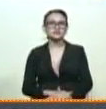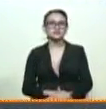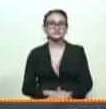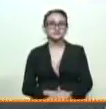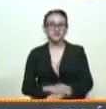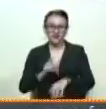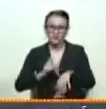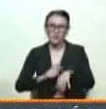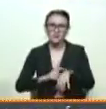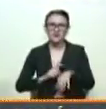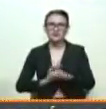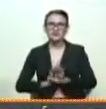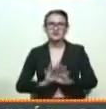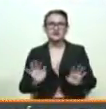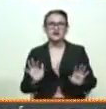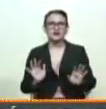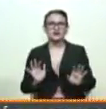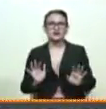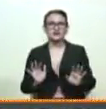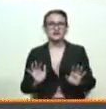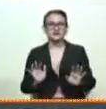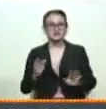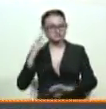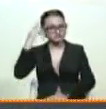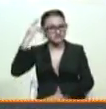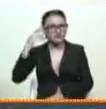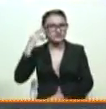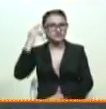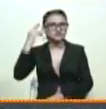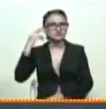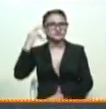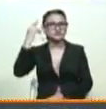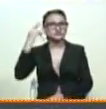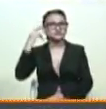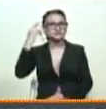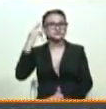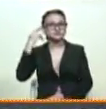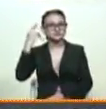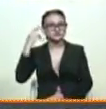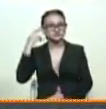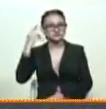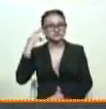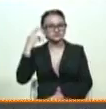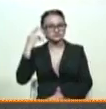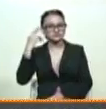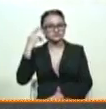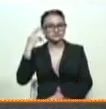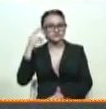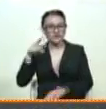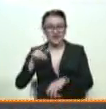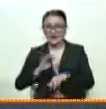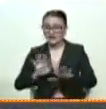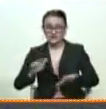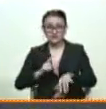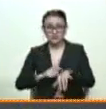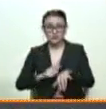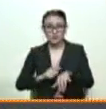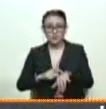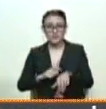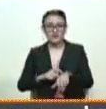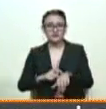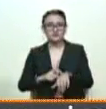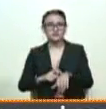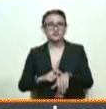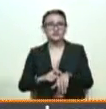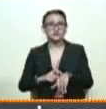Es momento de grandes reflexiones, porque la escalada ya llegó a un momento o a un